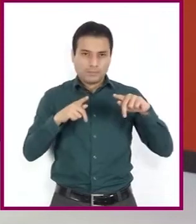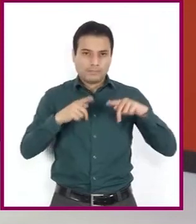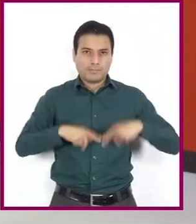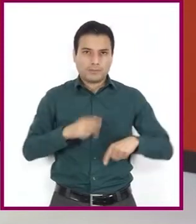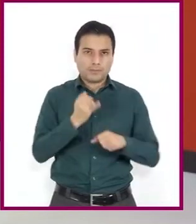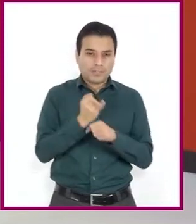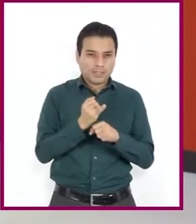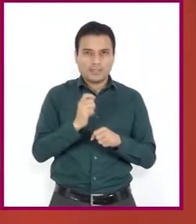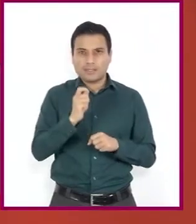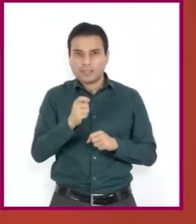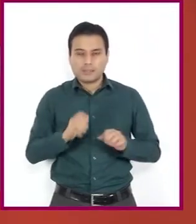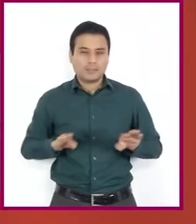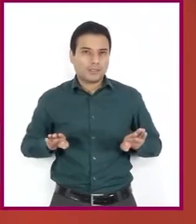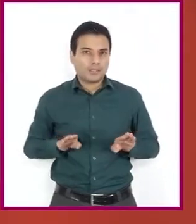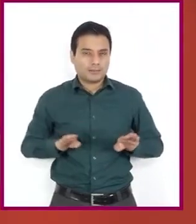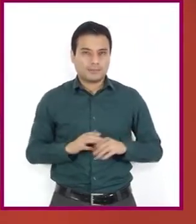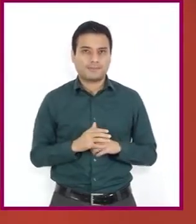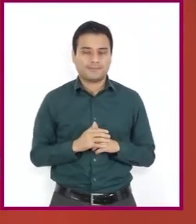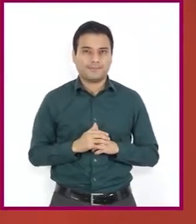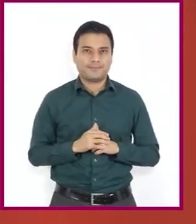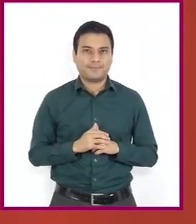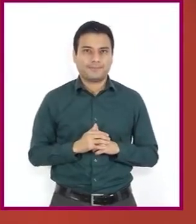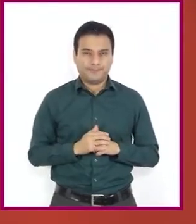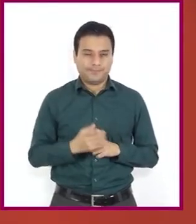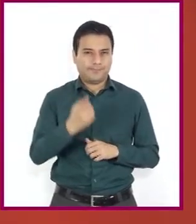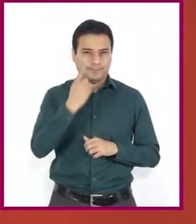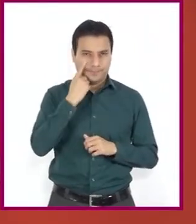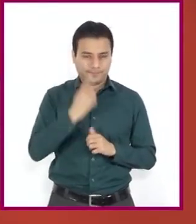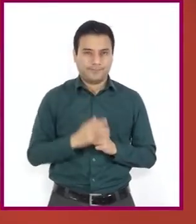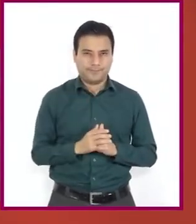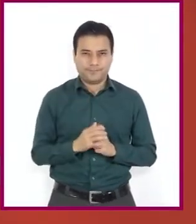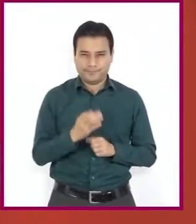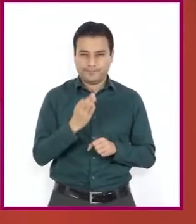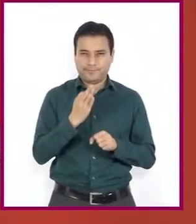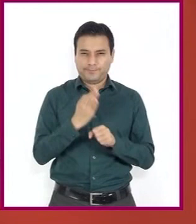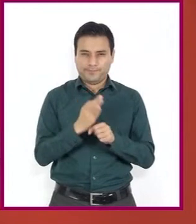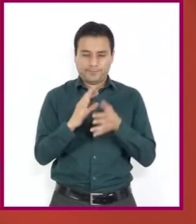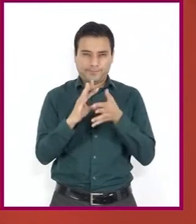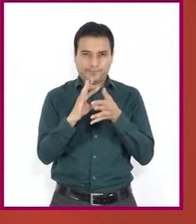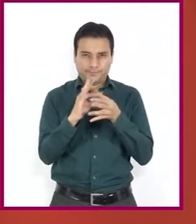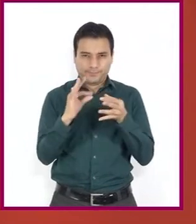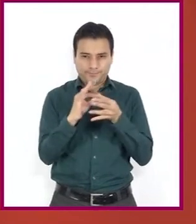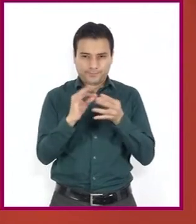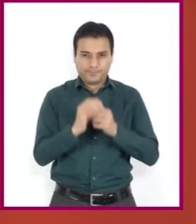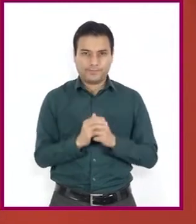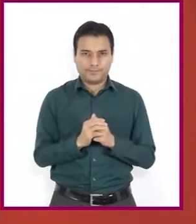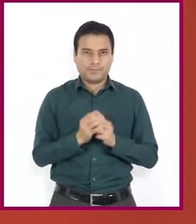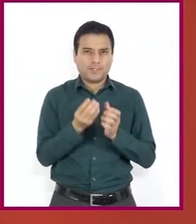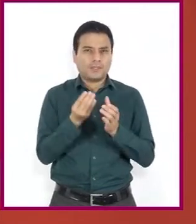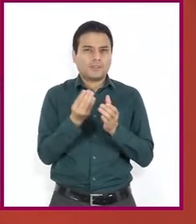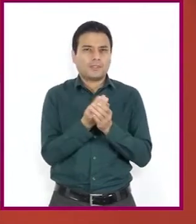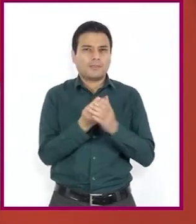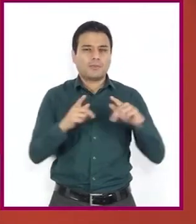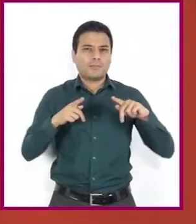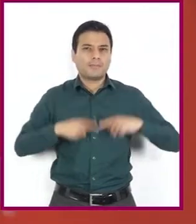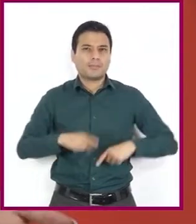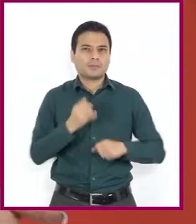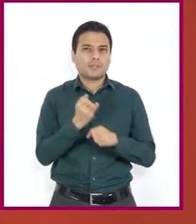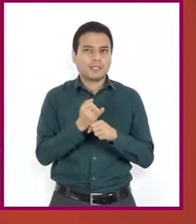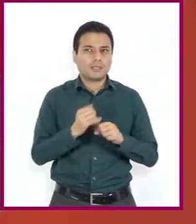sus características. Y para ello vamos a recordar cuáles son los tipos de personajes y